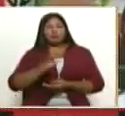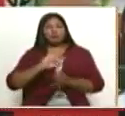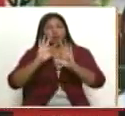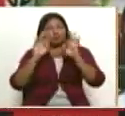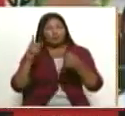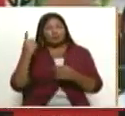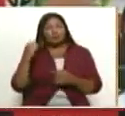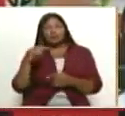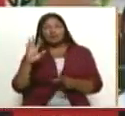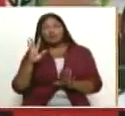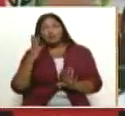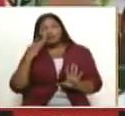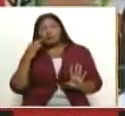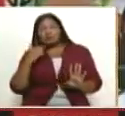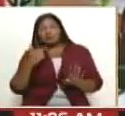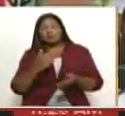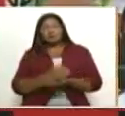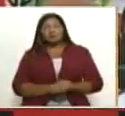dijéramos,